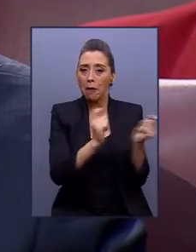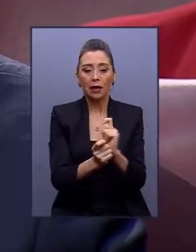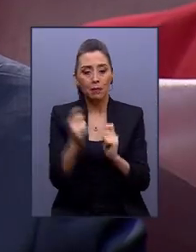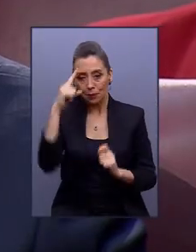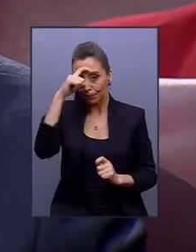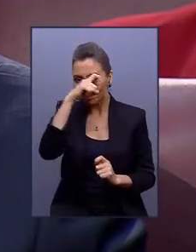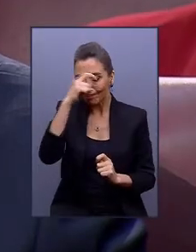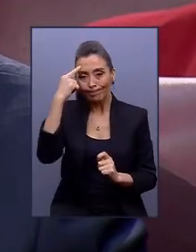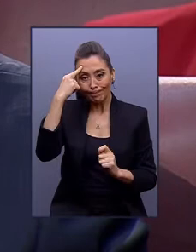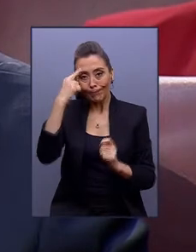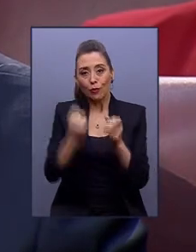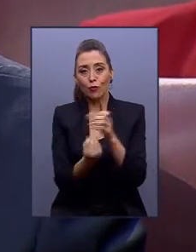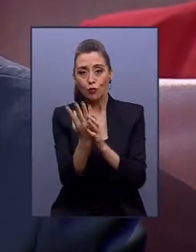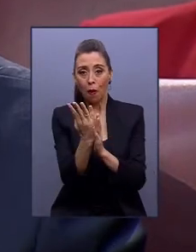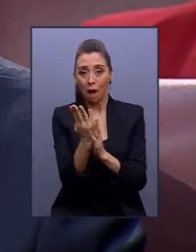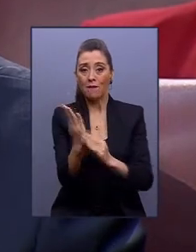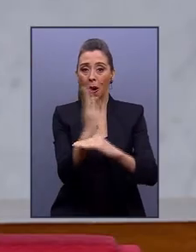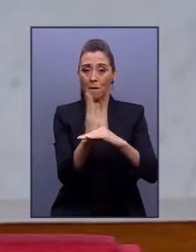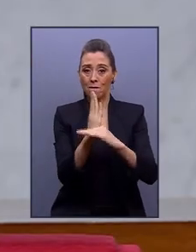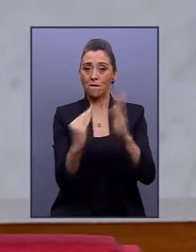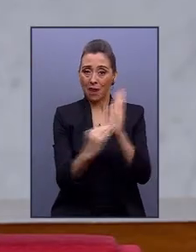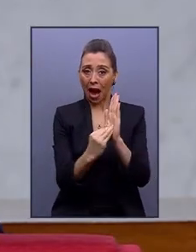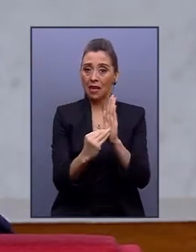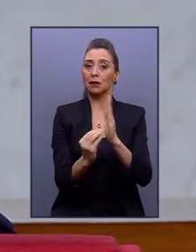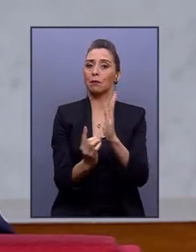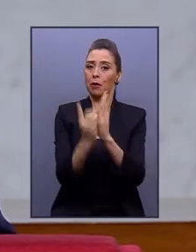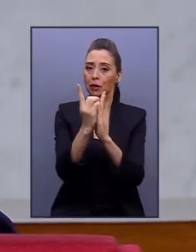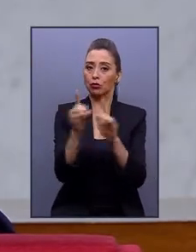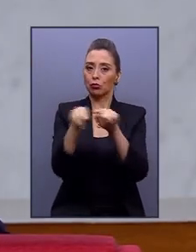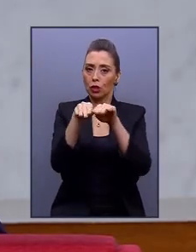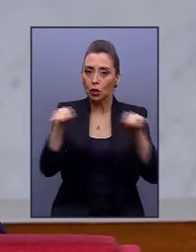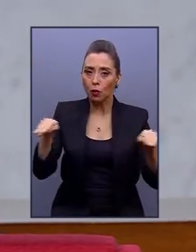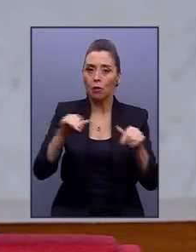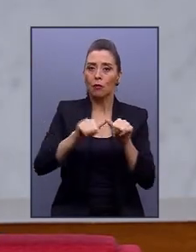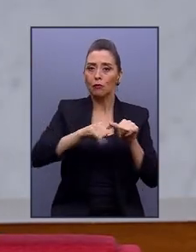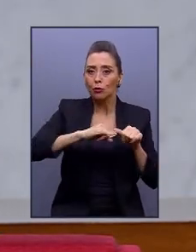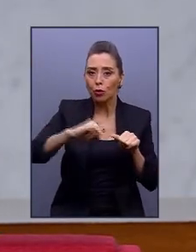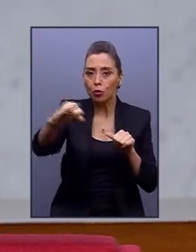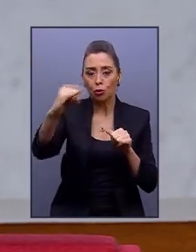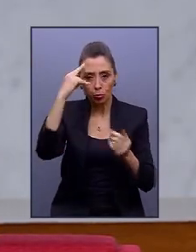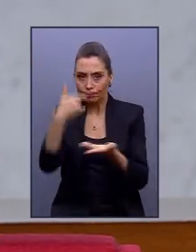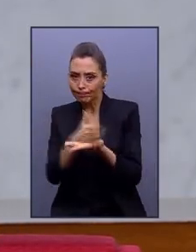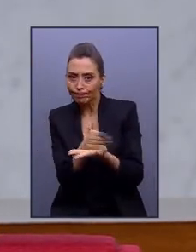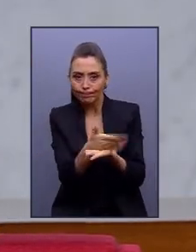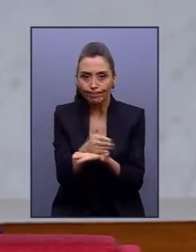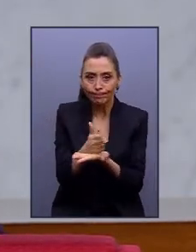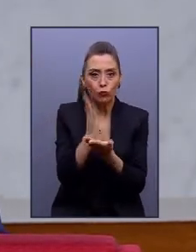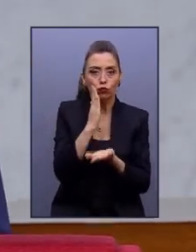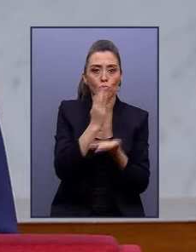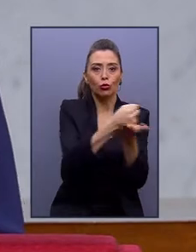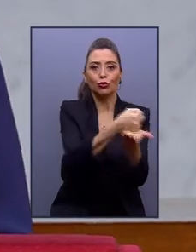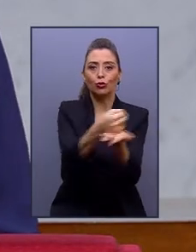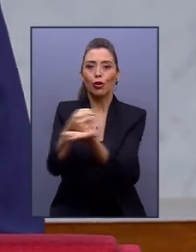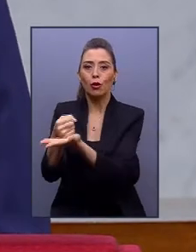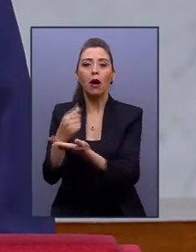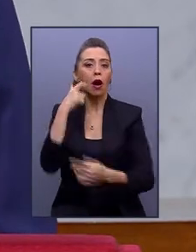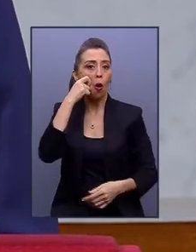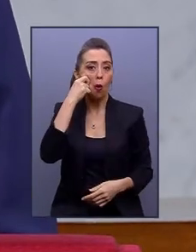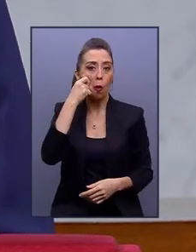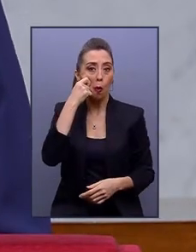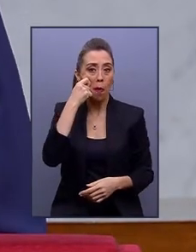que podíamos instalar nuevas bases para el desarrollo, bases más equitativas, sostenibles, estratégicas, solidarias y